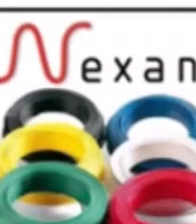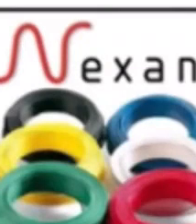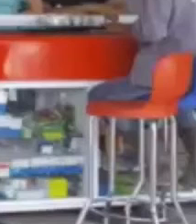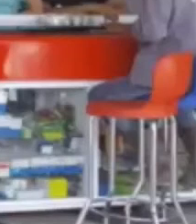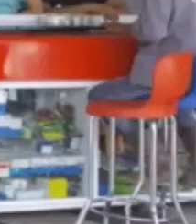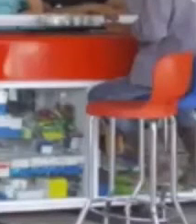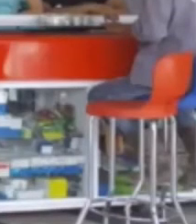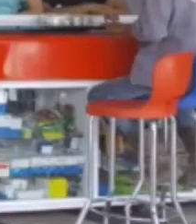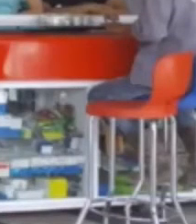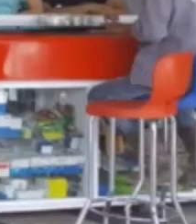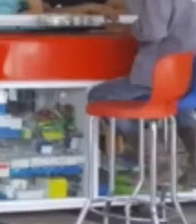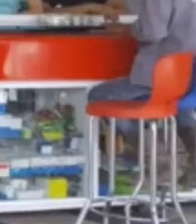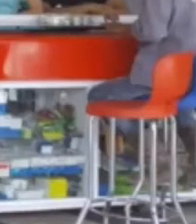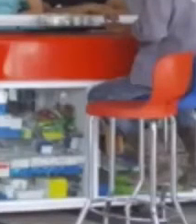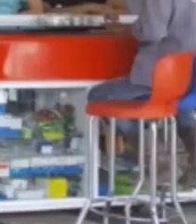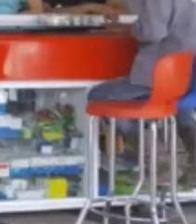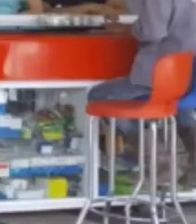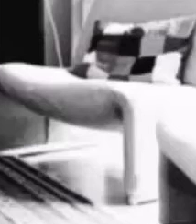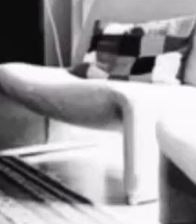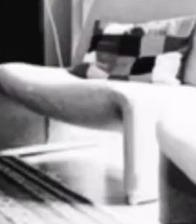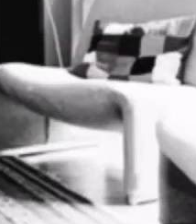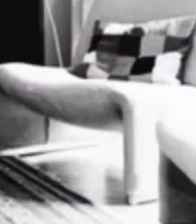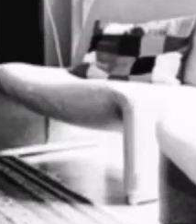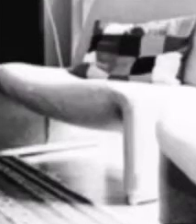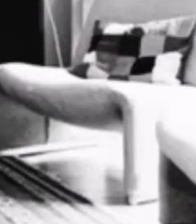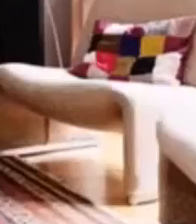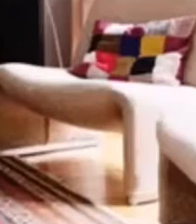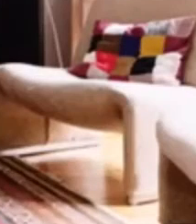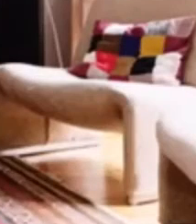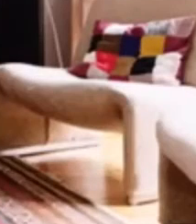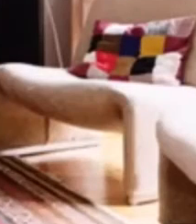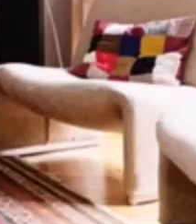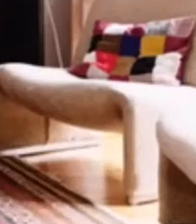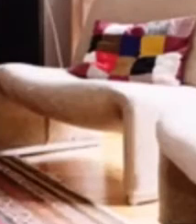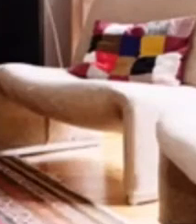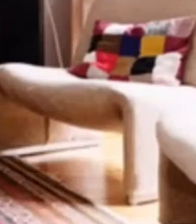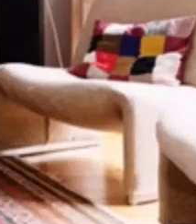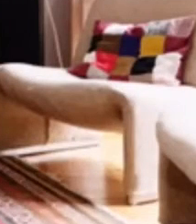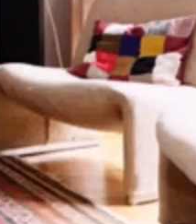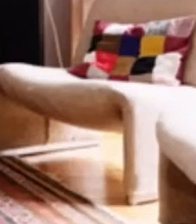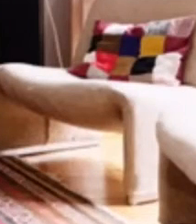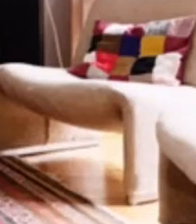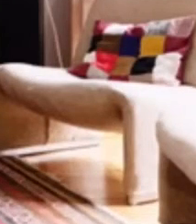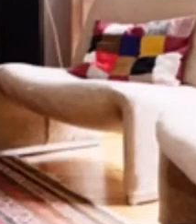calidad. En materiales eléctricos, Electrofer ilumina tu vida.